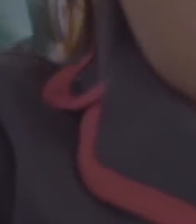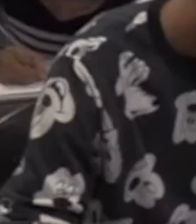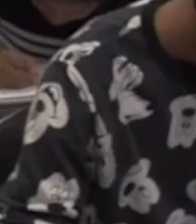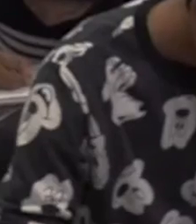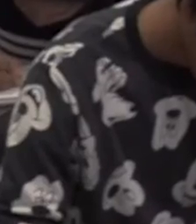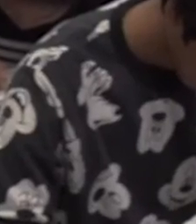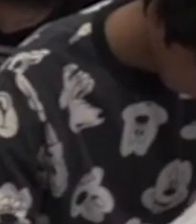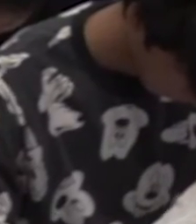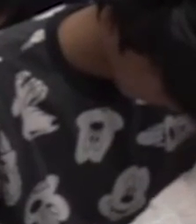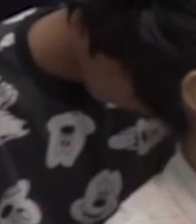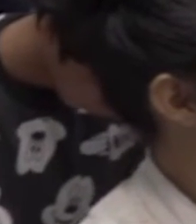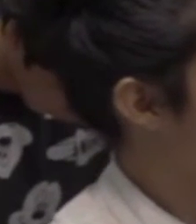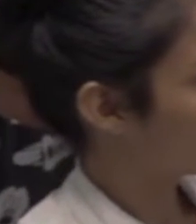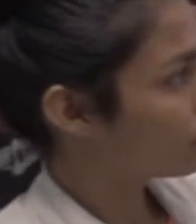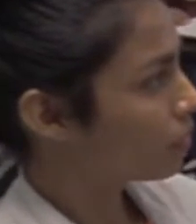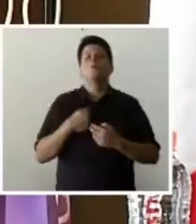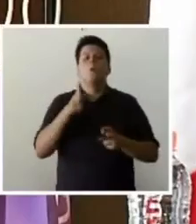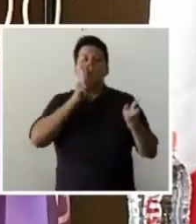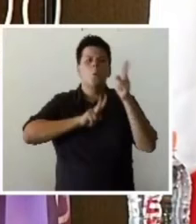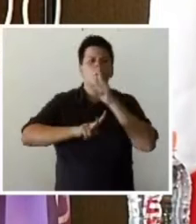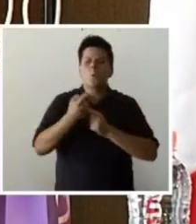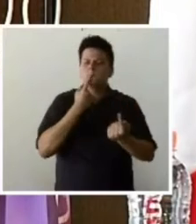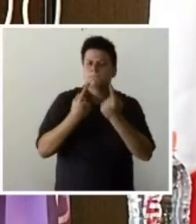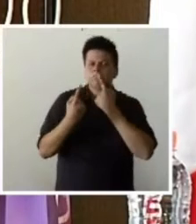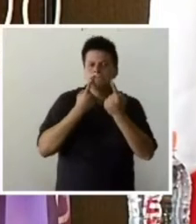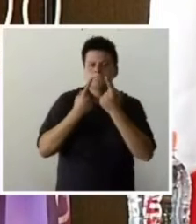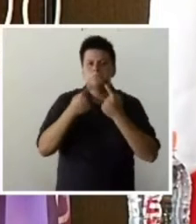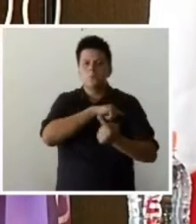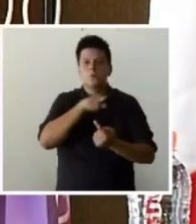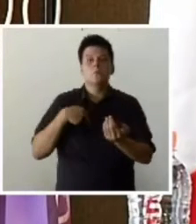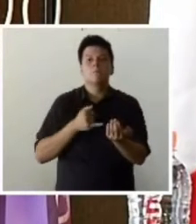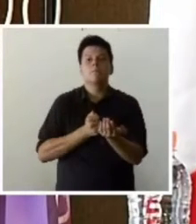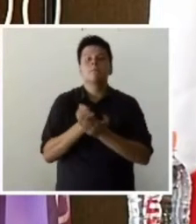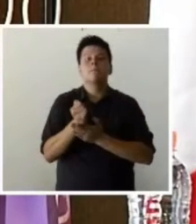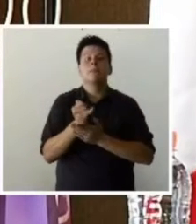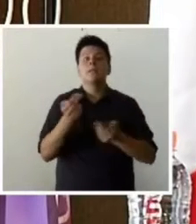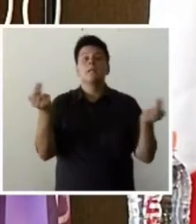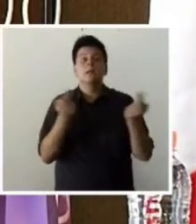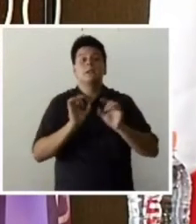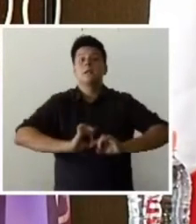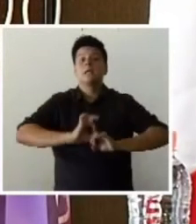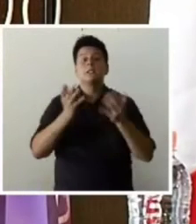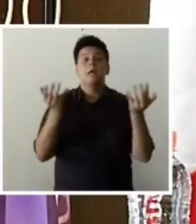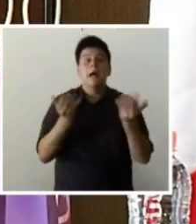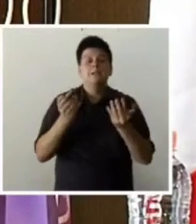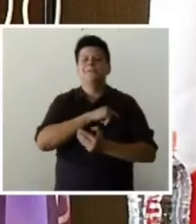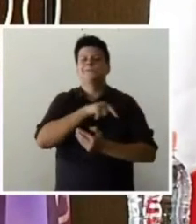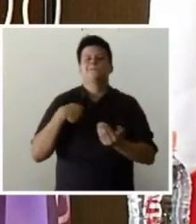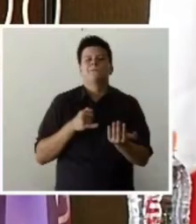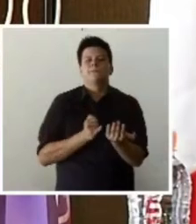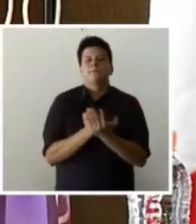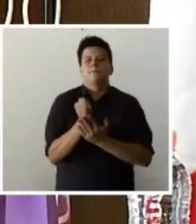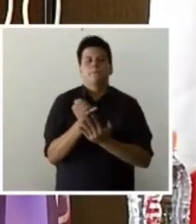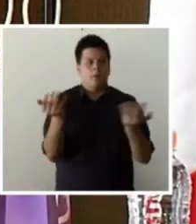regresen a los planteles educativos tomaremos la decisión cuando sea necesario tomarla y no lo